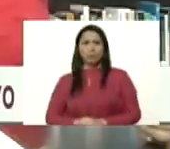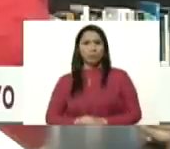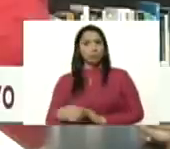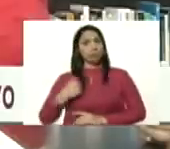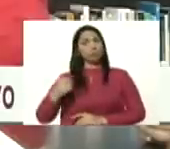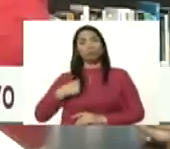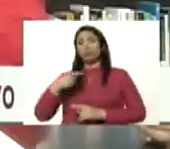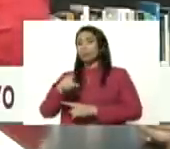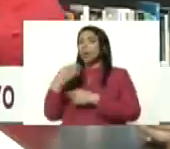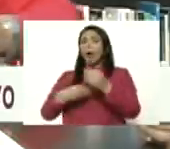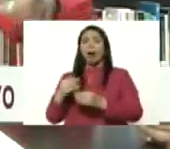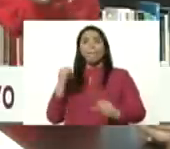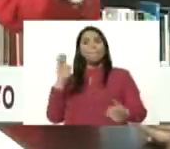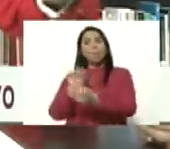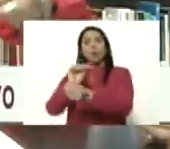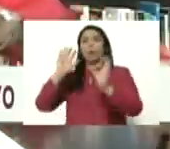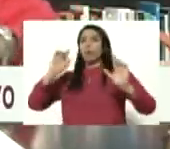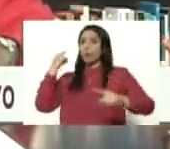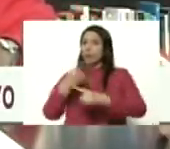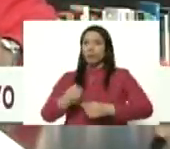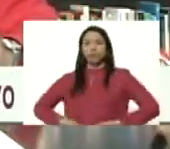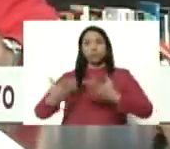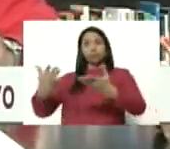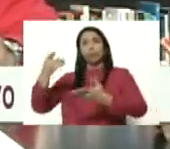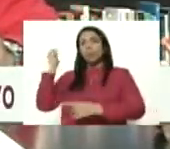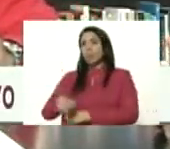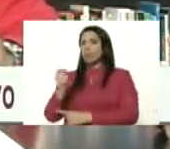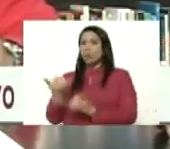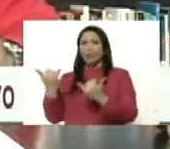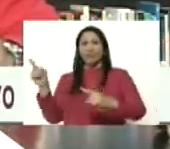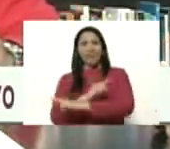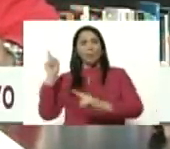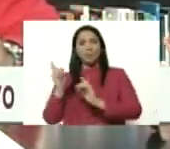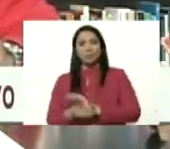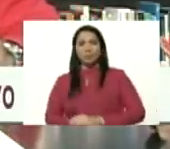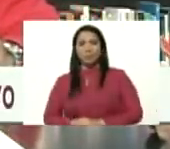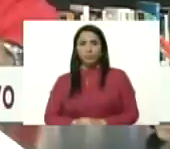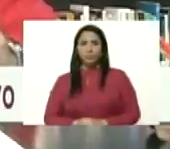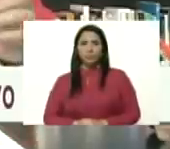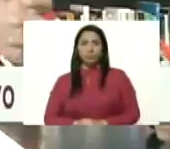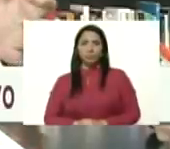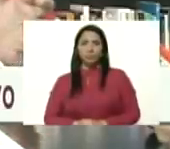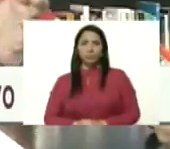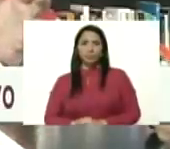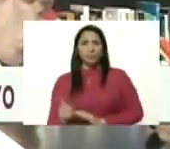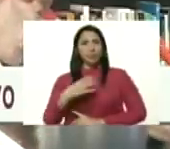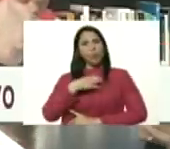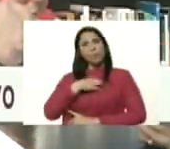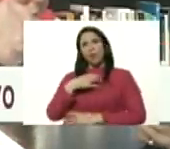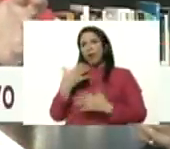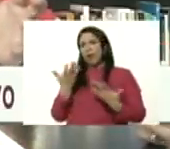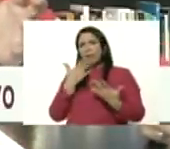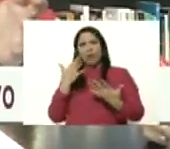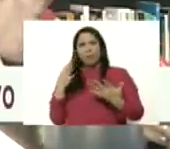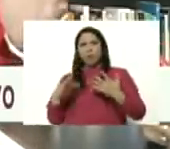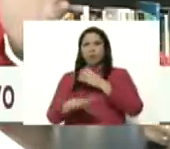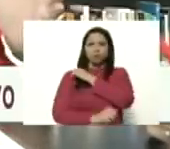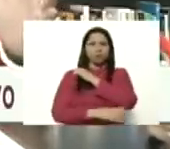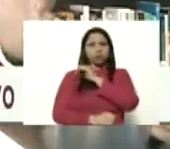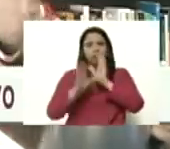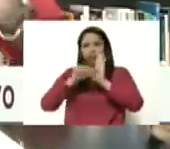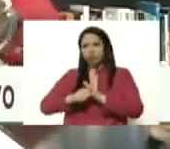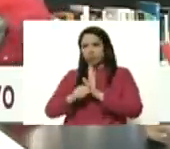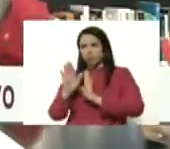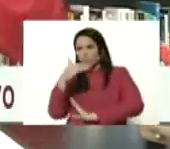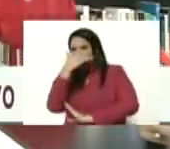quien haga eso me lo detienen y lo entregan a la fiscalía inmediatamente. No, no puede ser el ladronaje, no